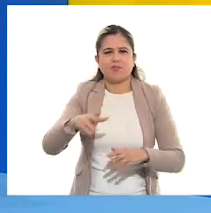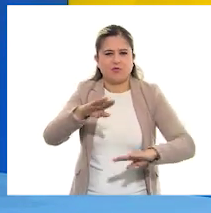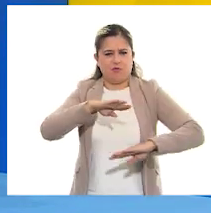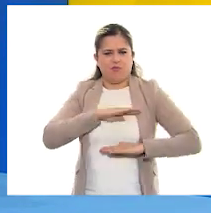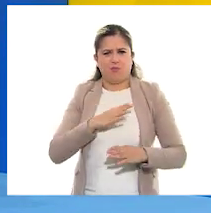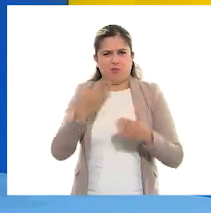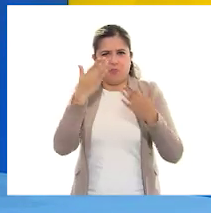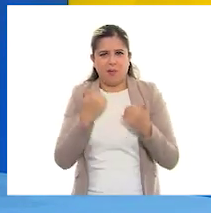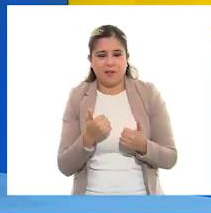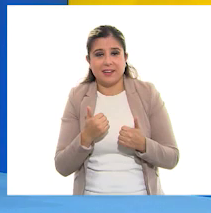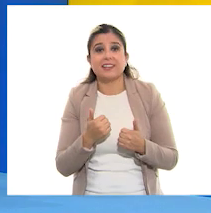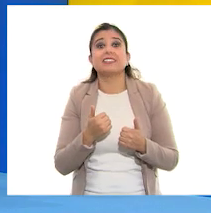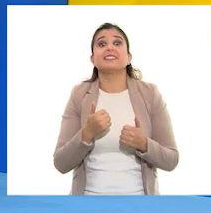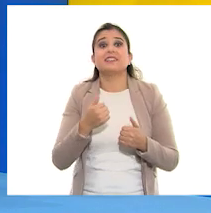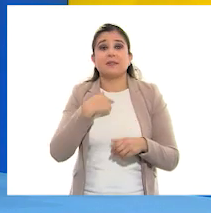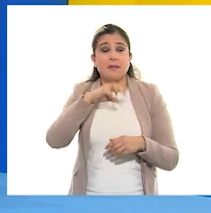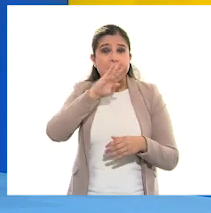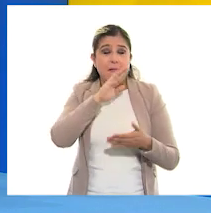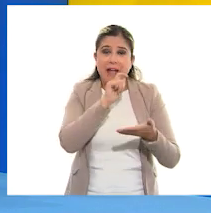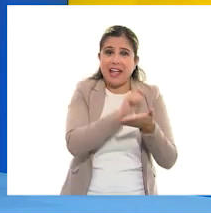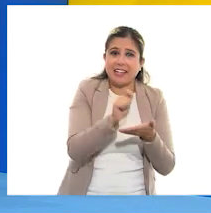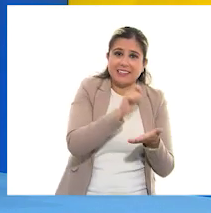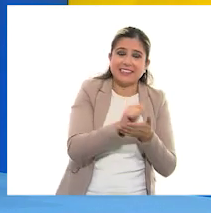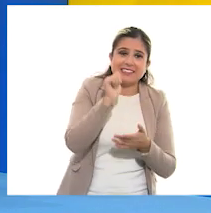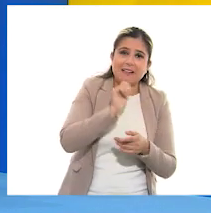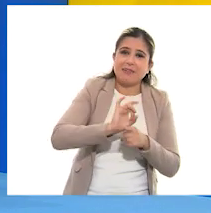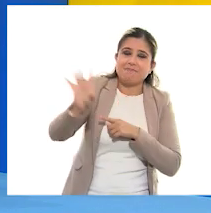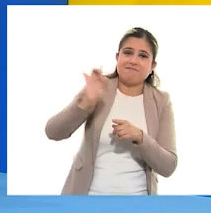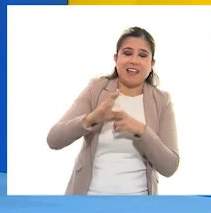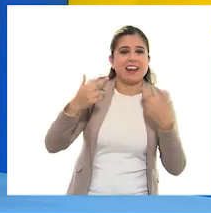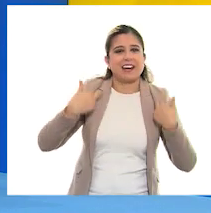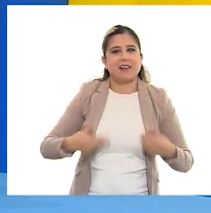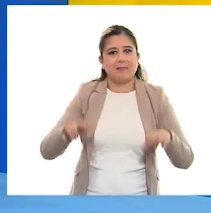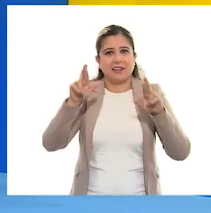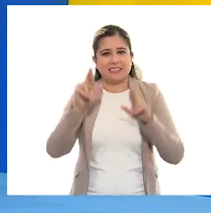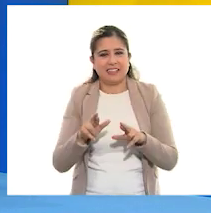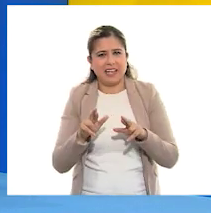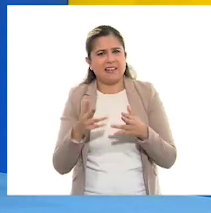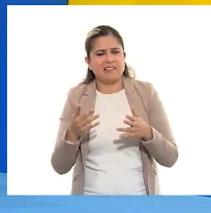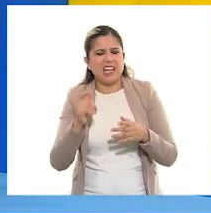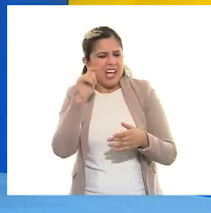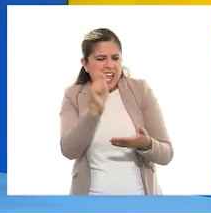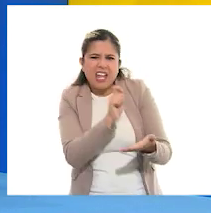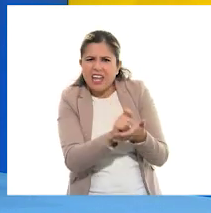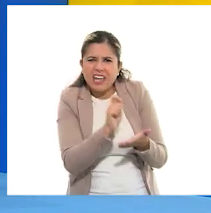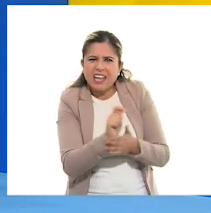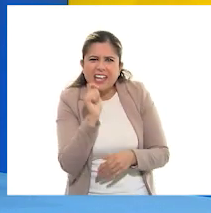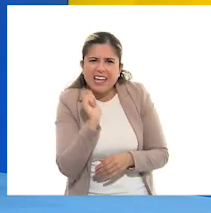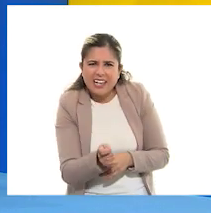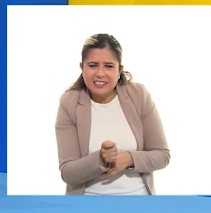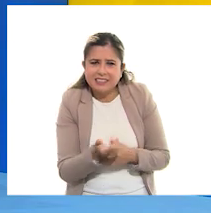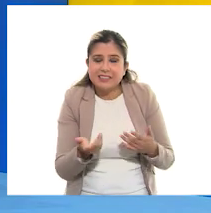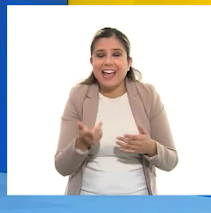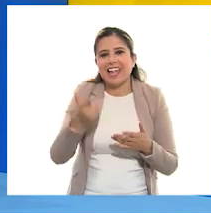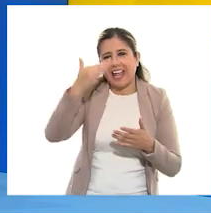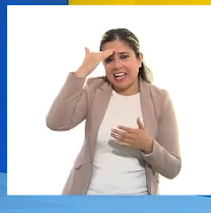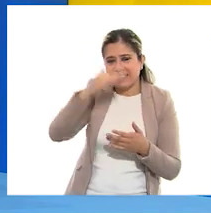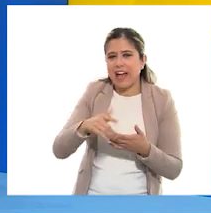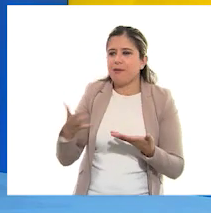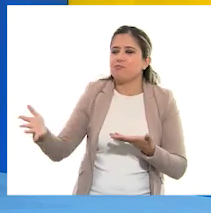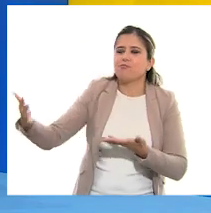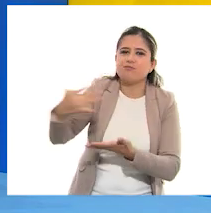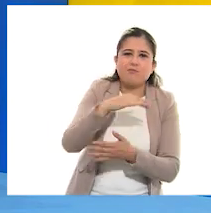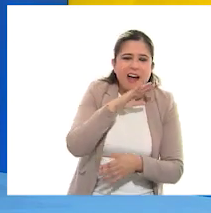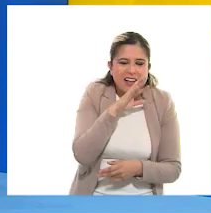con algo. Mi mamá siempre le escribe a su representante. ¿Sobre qué le escribe? Ya sabes, recolección de